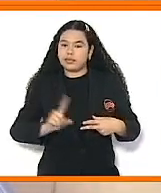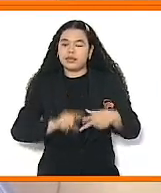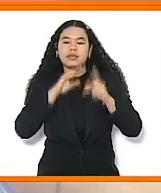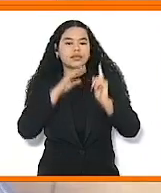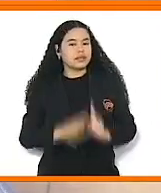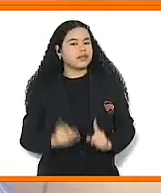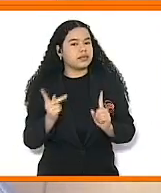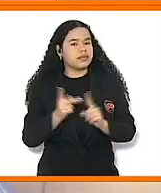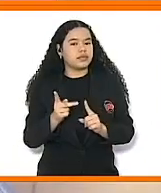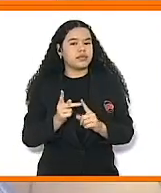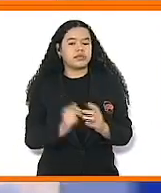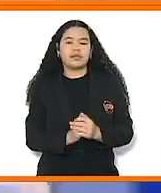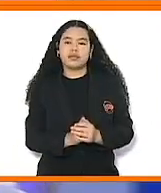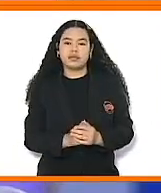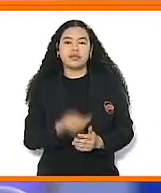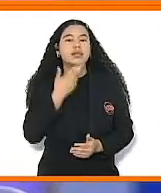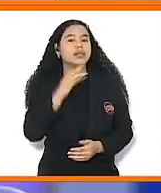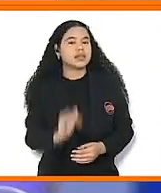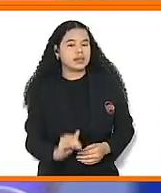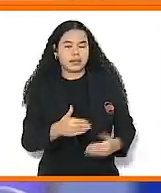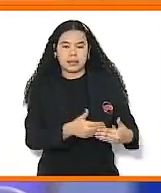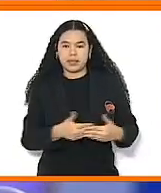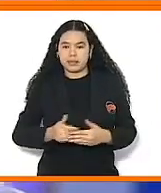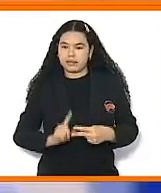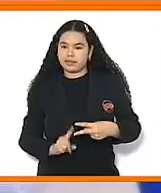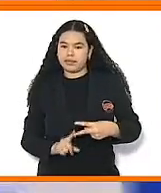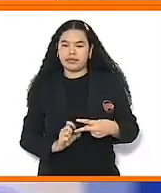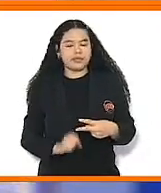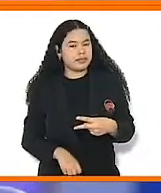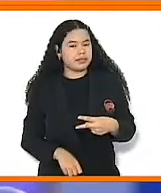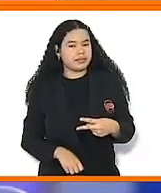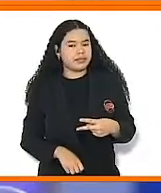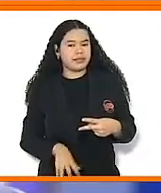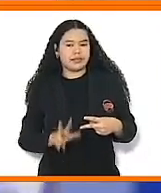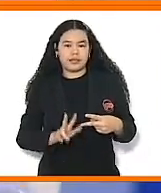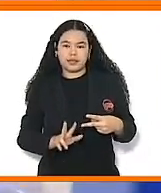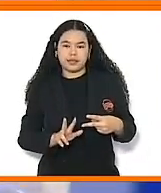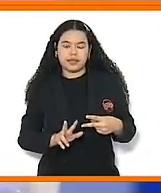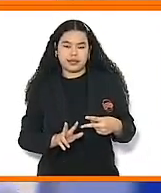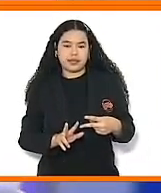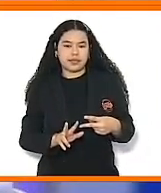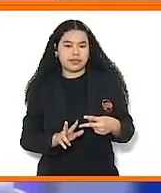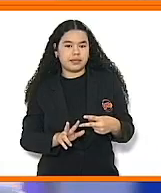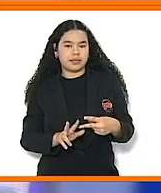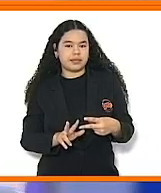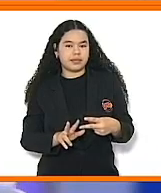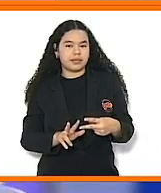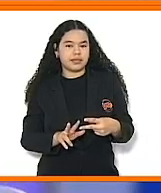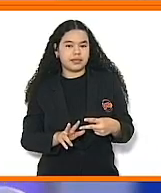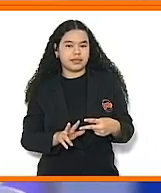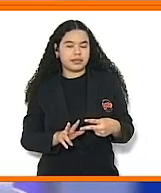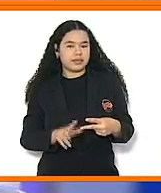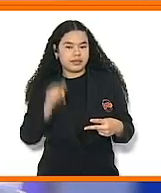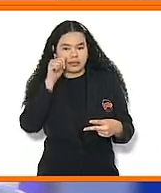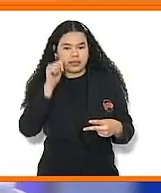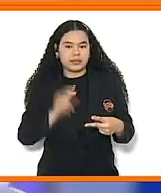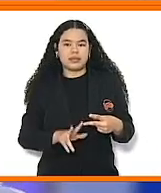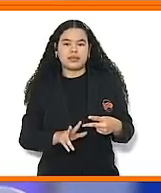su catrachada Chiguin. Segundo número ganador, tu primer dígito, 3. Segundo dígito,